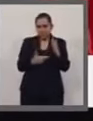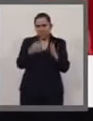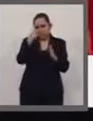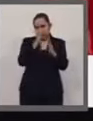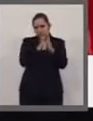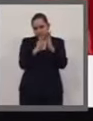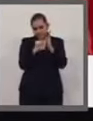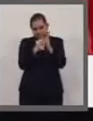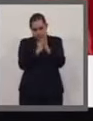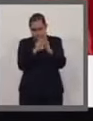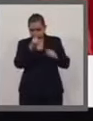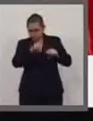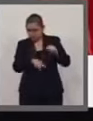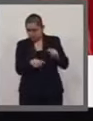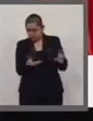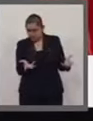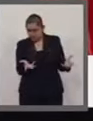los debates.